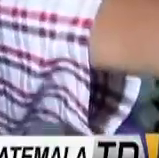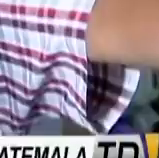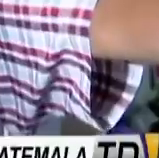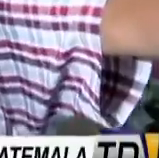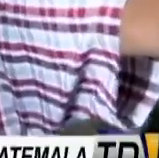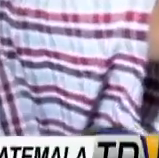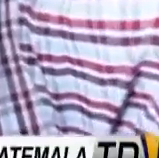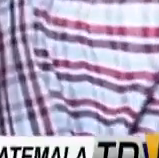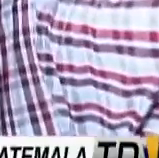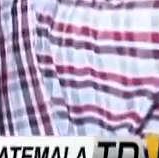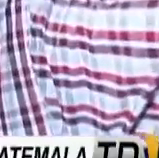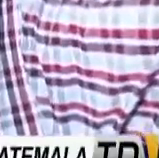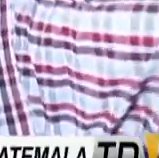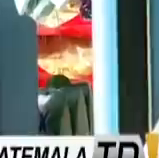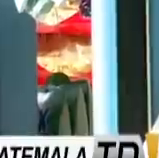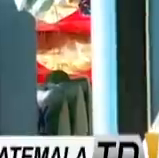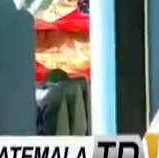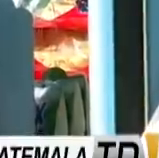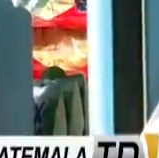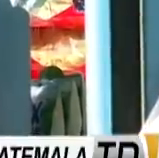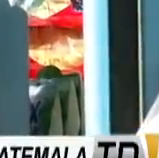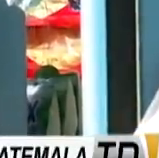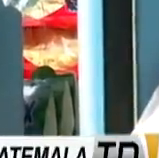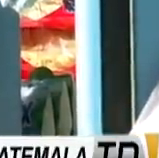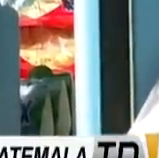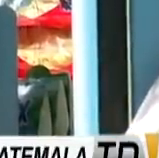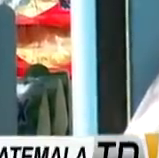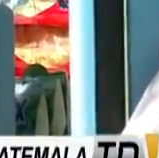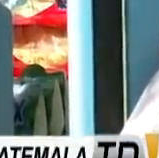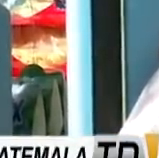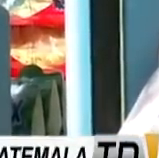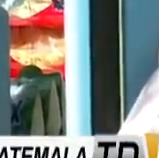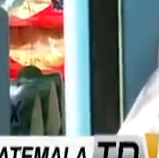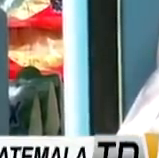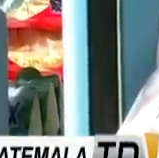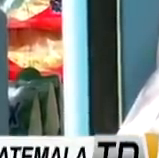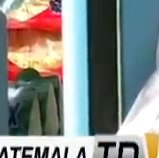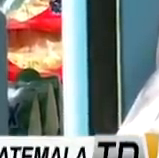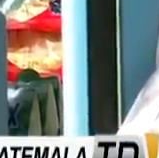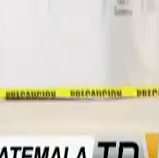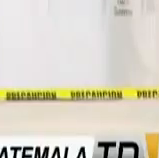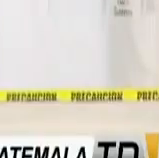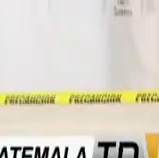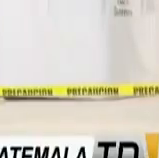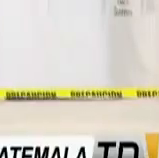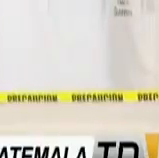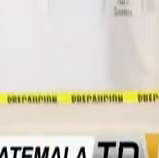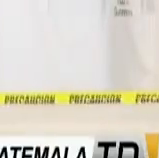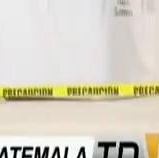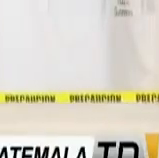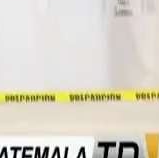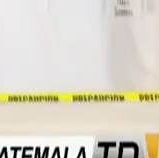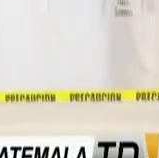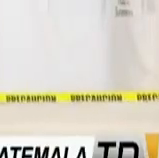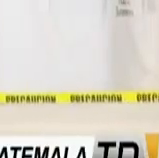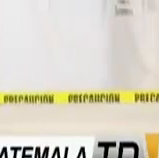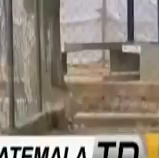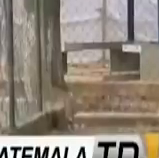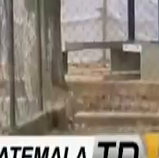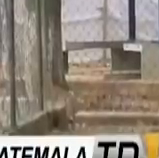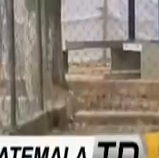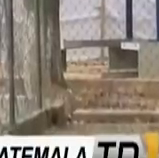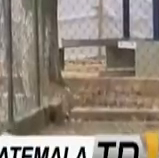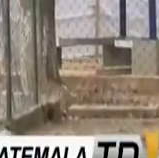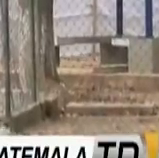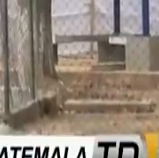de enfermedades como hipertensión, diabetes o problemas del corazón, porque son grupos de riesgo. También agregó que a partir del miércoles